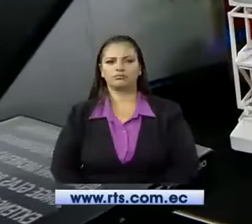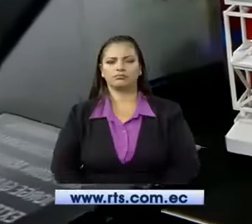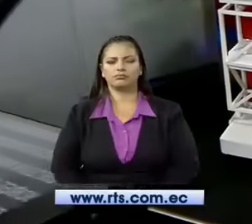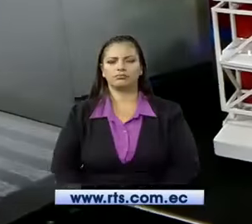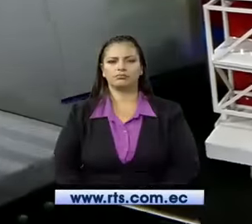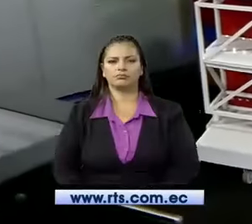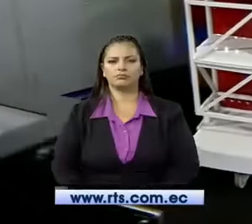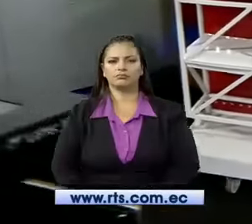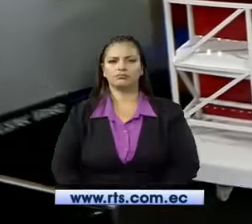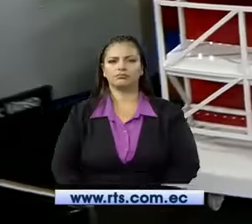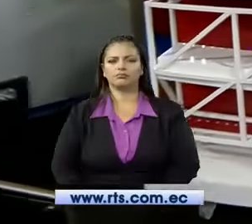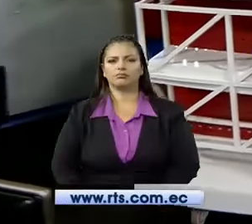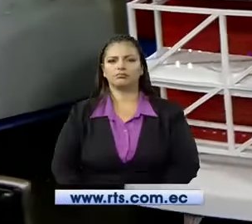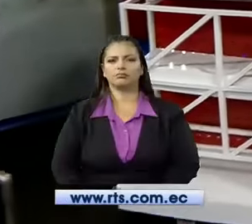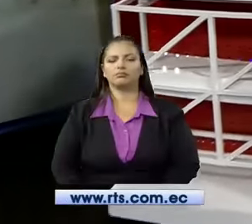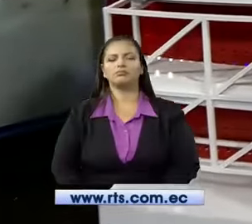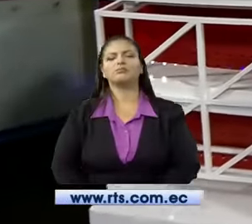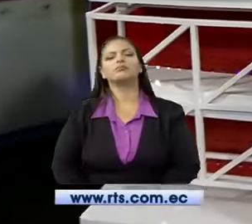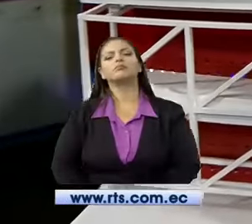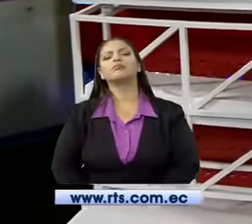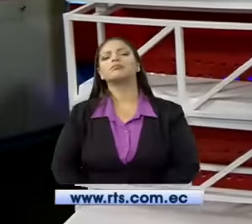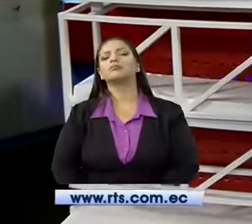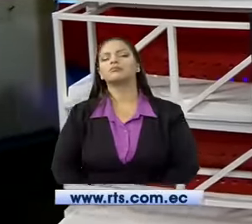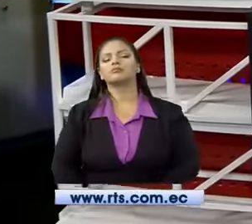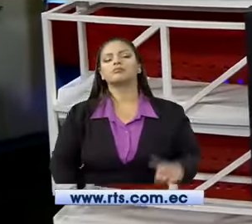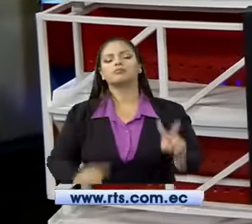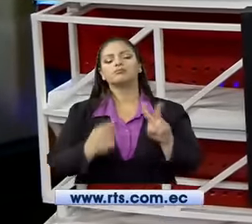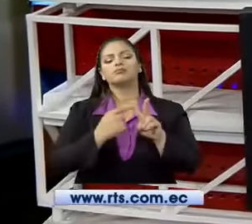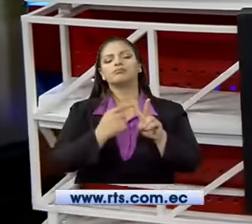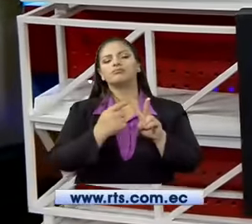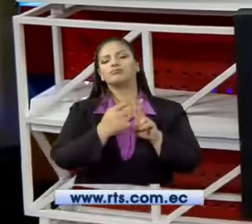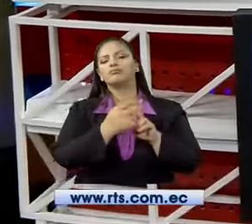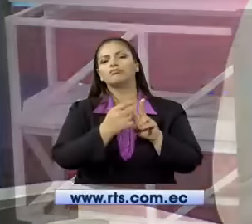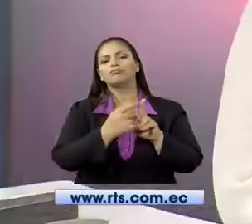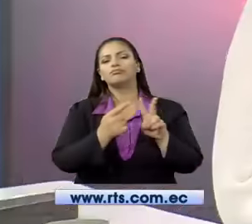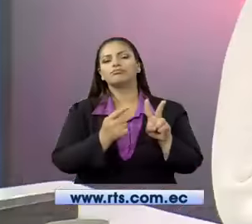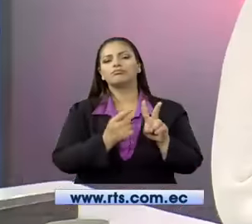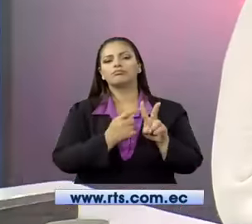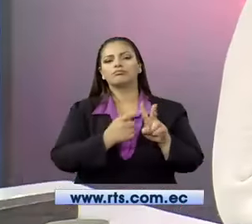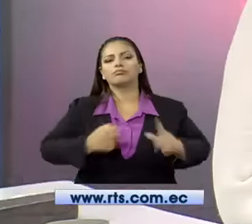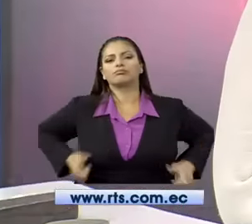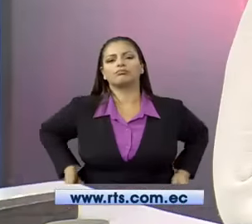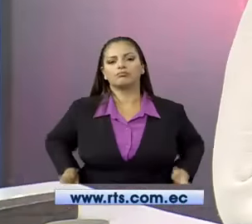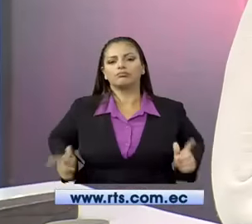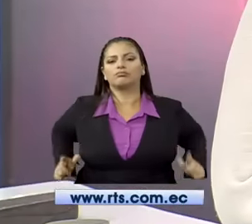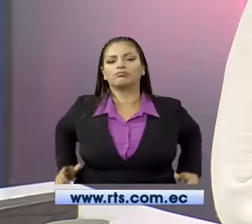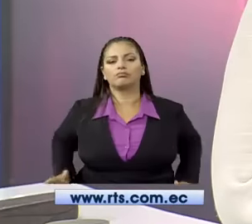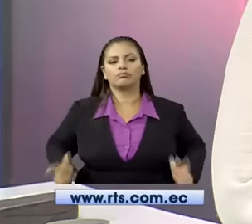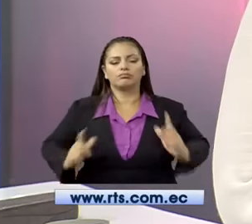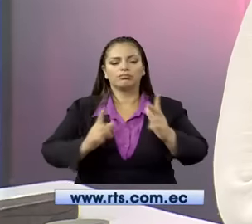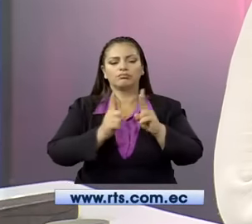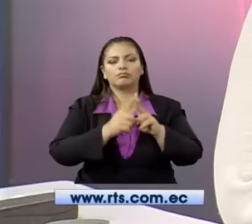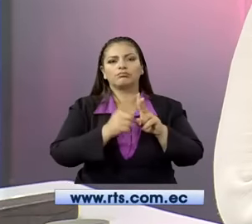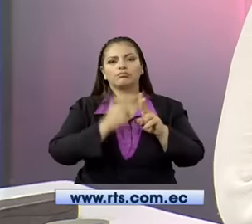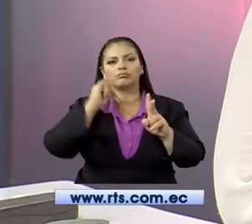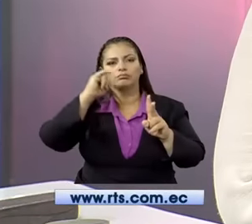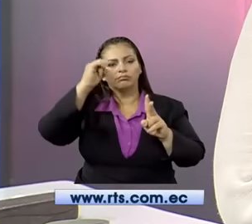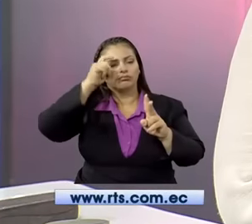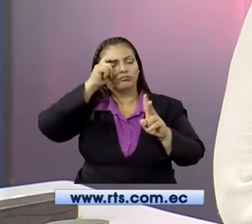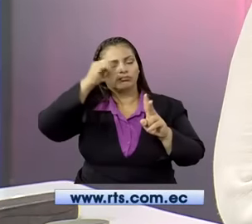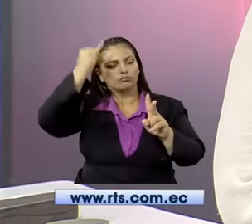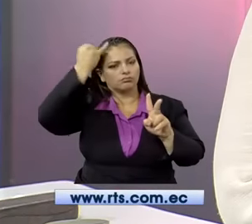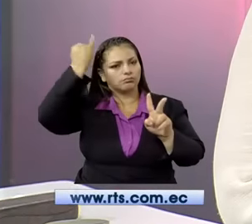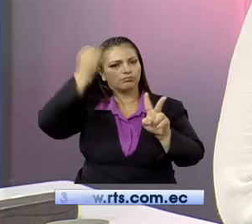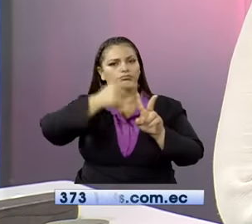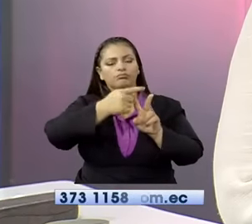2017 El Binomio presidencial oficialista conformado por Lenin Moreno y Jorge glas recorrió un extenso sector de